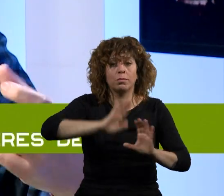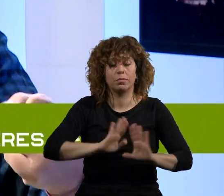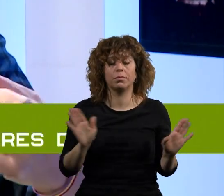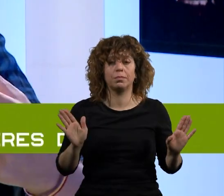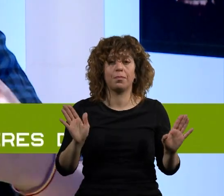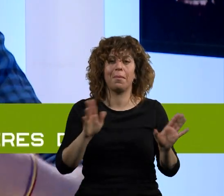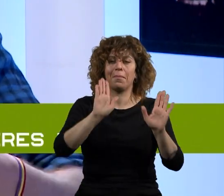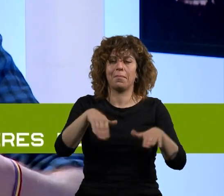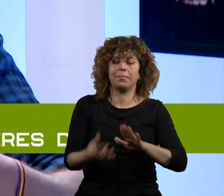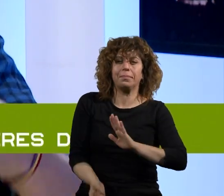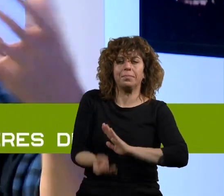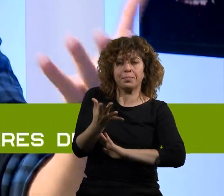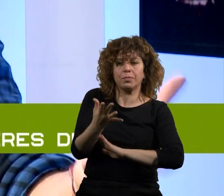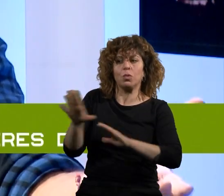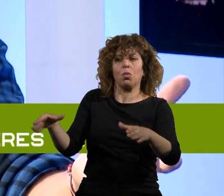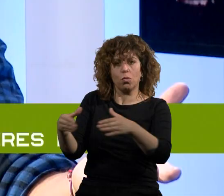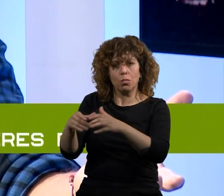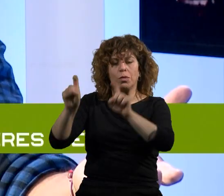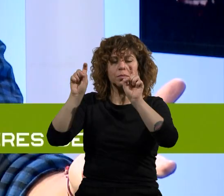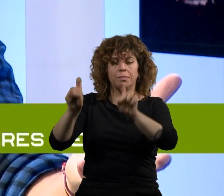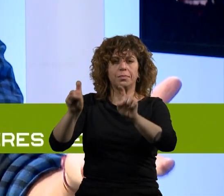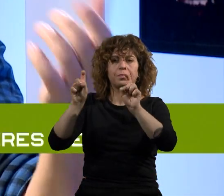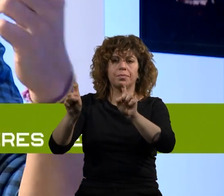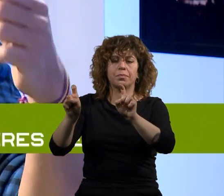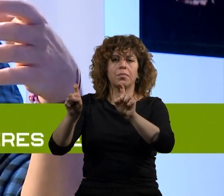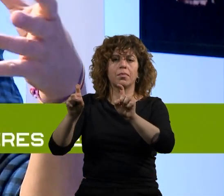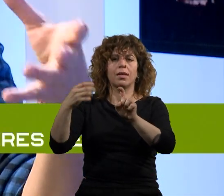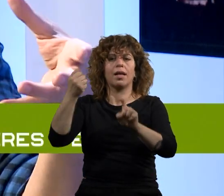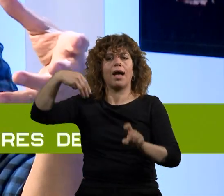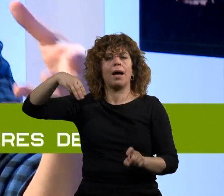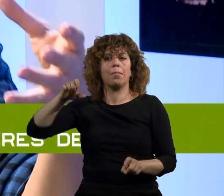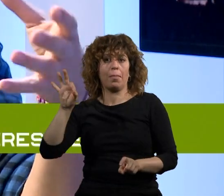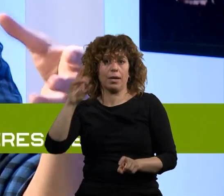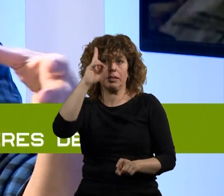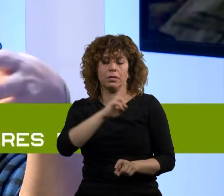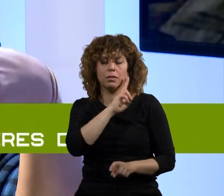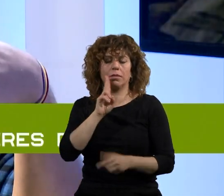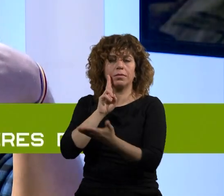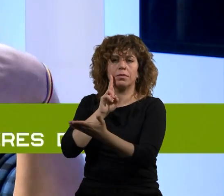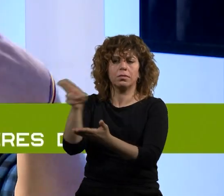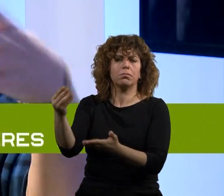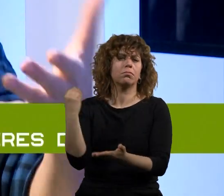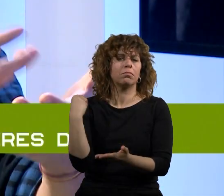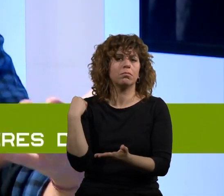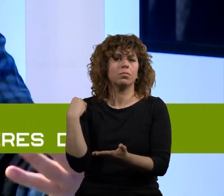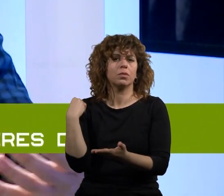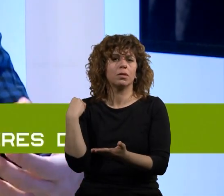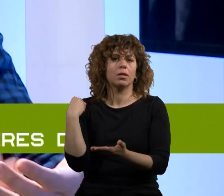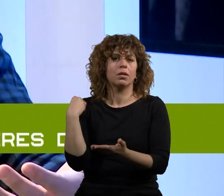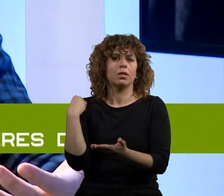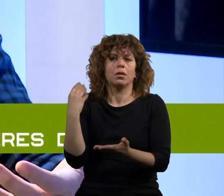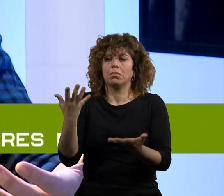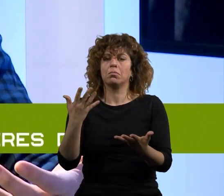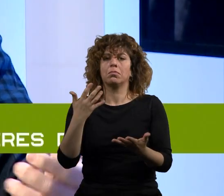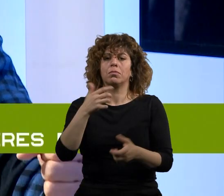Y entonces esto surge porque los mismos profesores o padres de las AMPAs, que claro, que me decían que igual gente que veía,